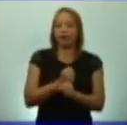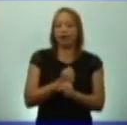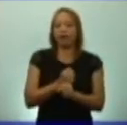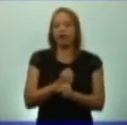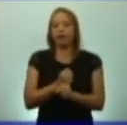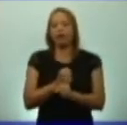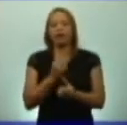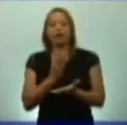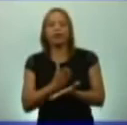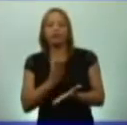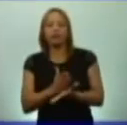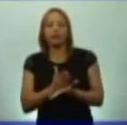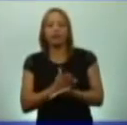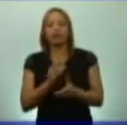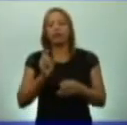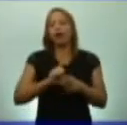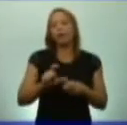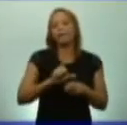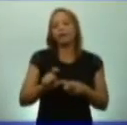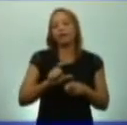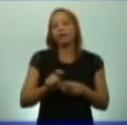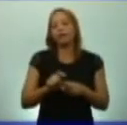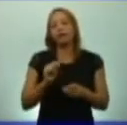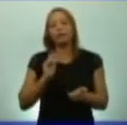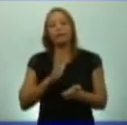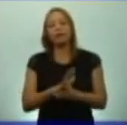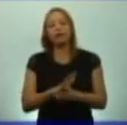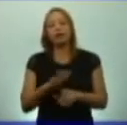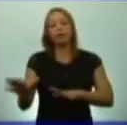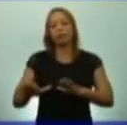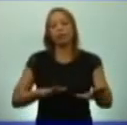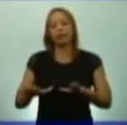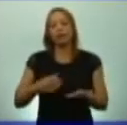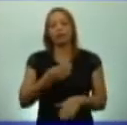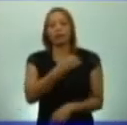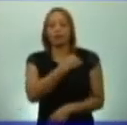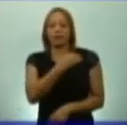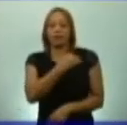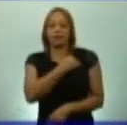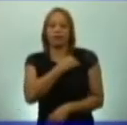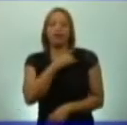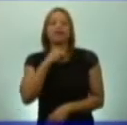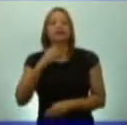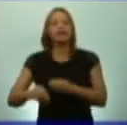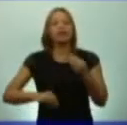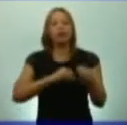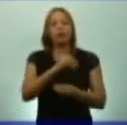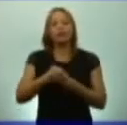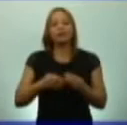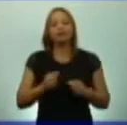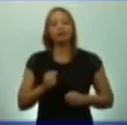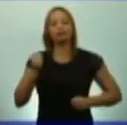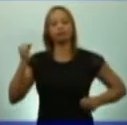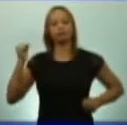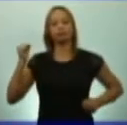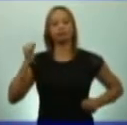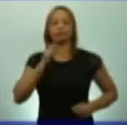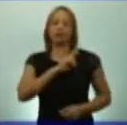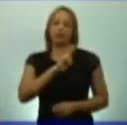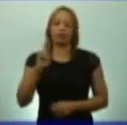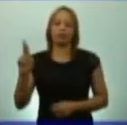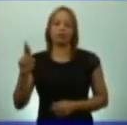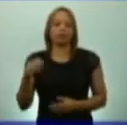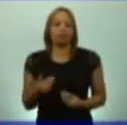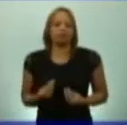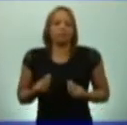estudiantes iniciaron su preparación militar y se convirtieron en soldados de la revolución, dispuestos